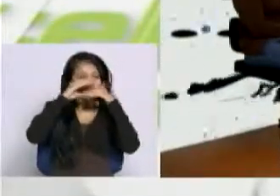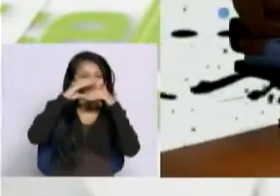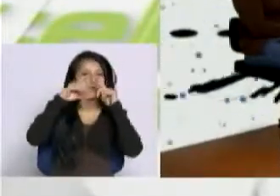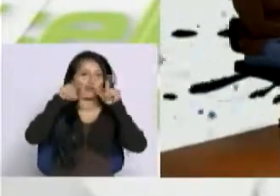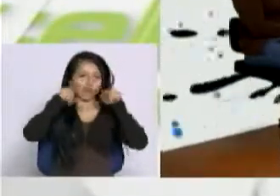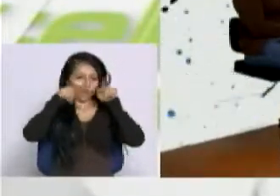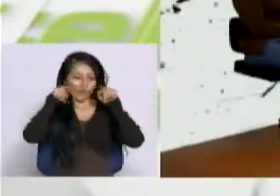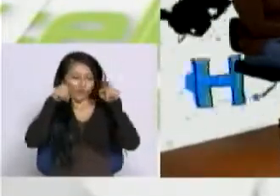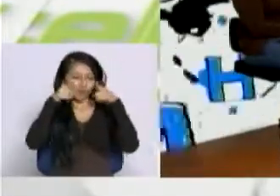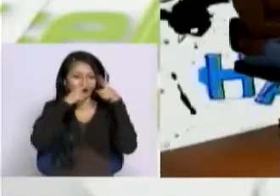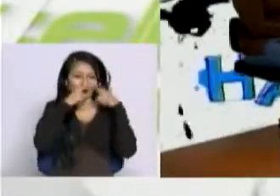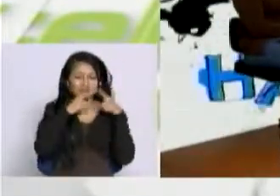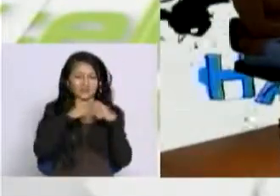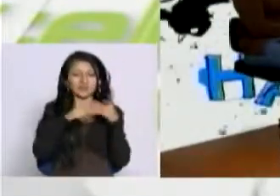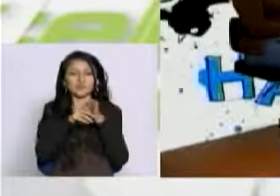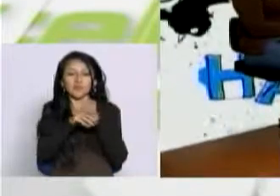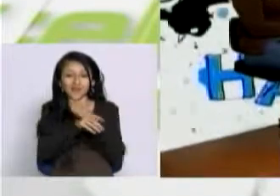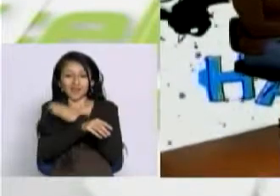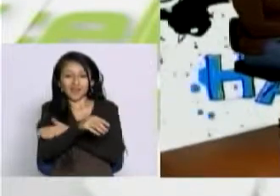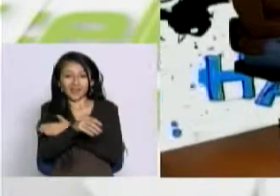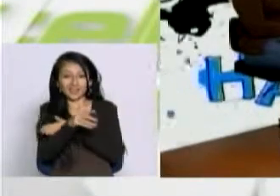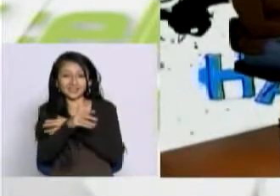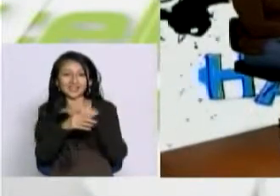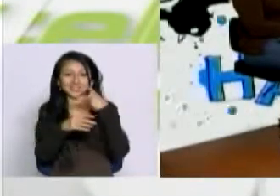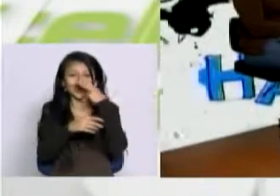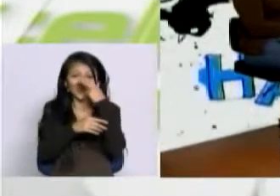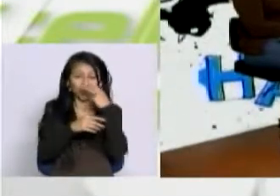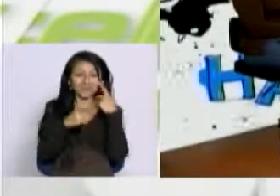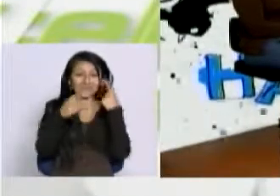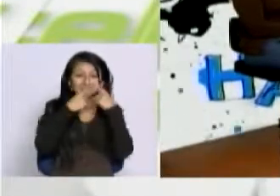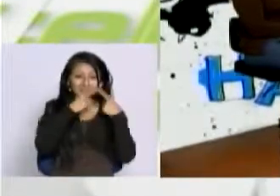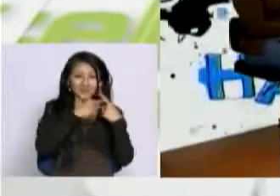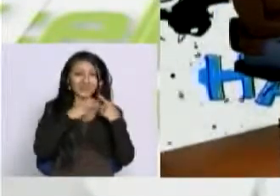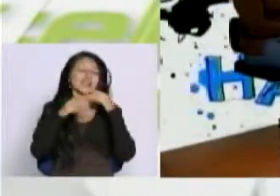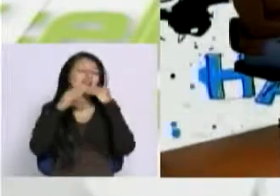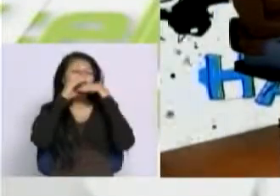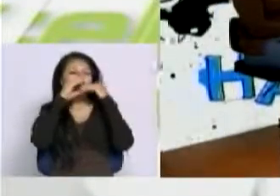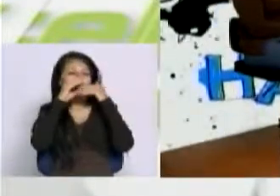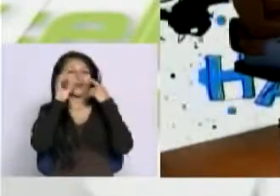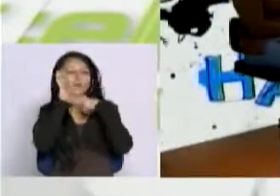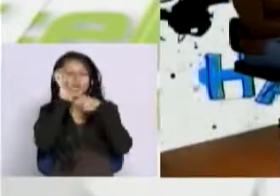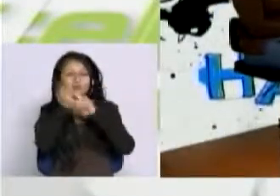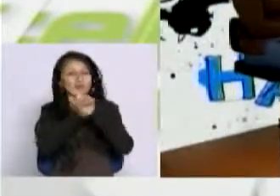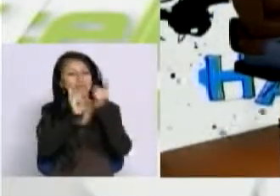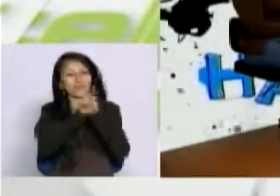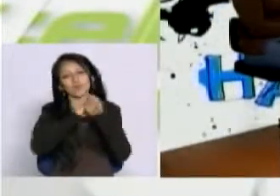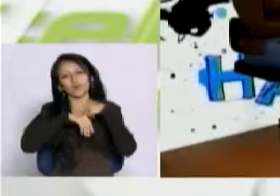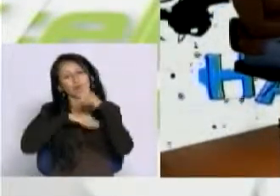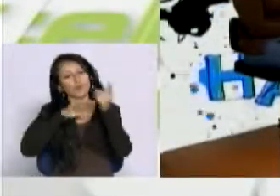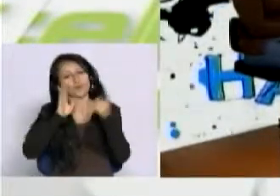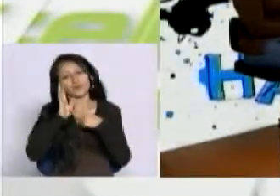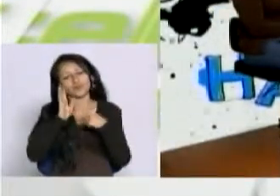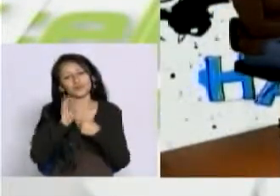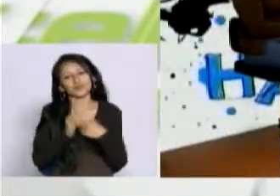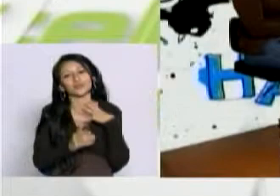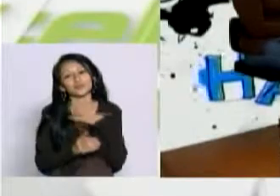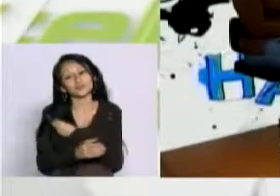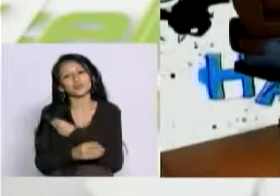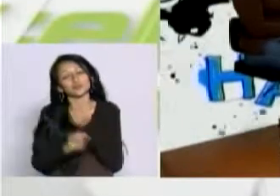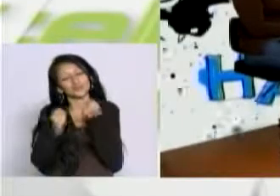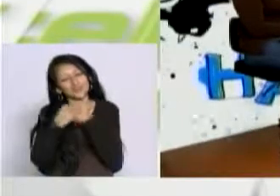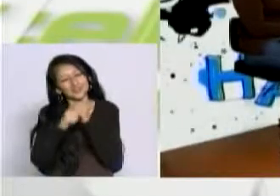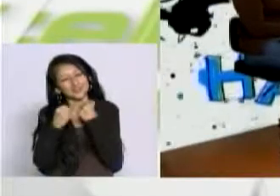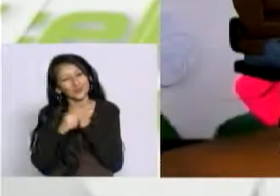cortinillas, antes de mandar a las diferentes notas y secciones del programa, todo eso también va a cambiar. Entonces vamos a tener un